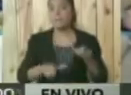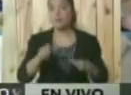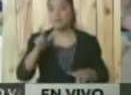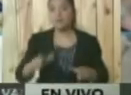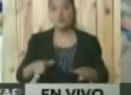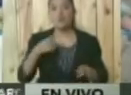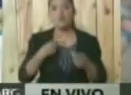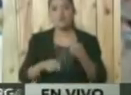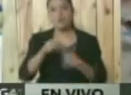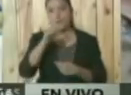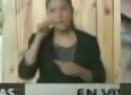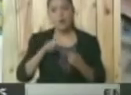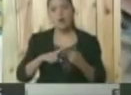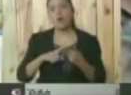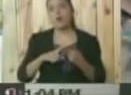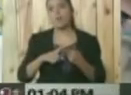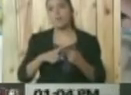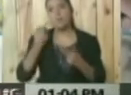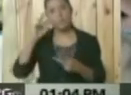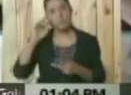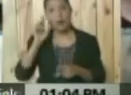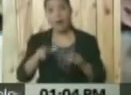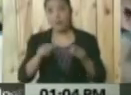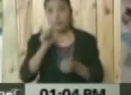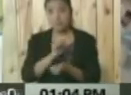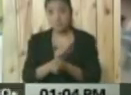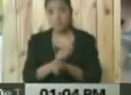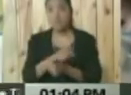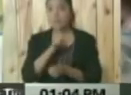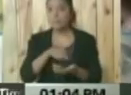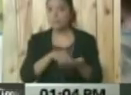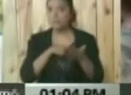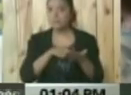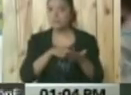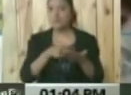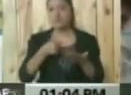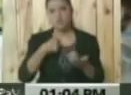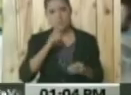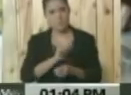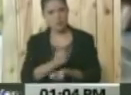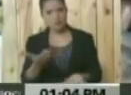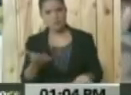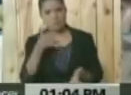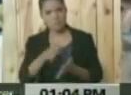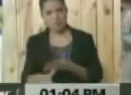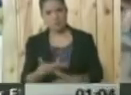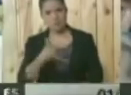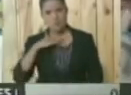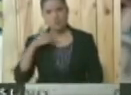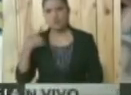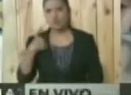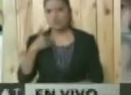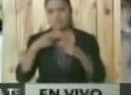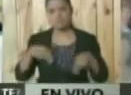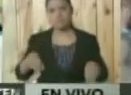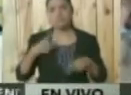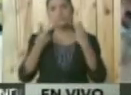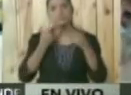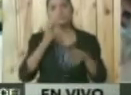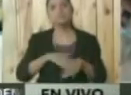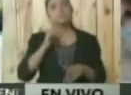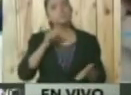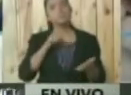narcotráfico, por homicidio, por estafa. Algunos de ellos se querellaron también porque dijeron, yo estoy preso, yo estoy inhabilitado políticamente, ¿por qué aparece mi